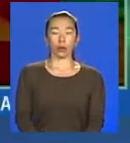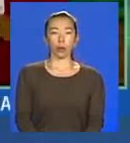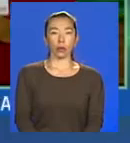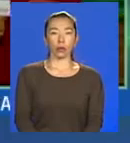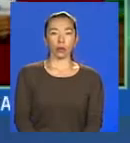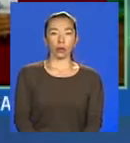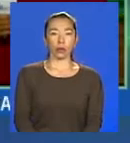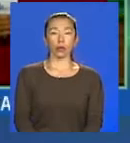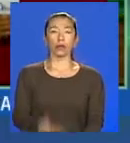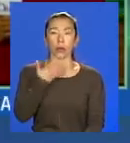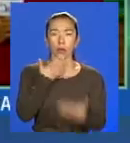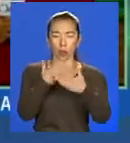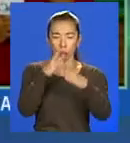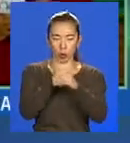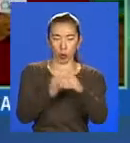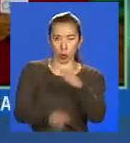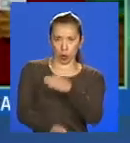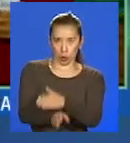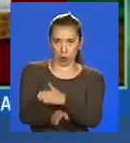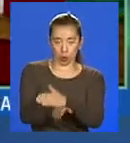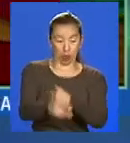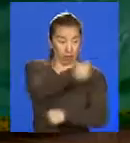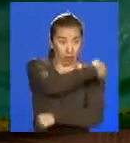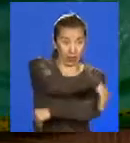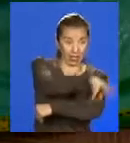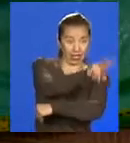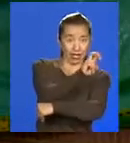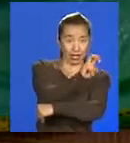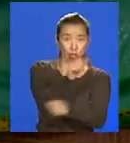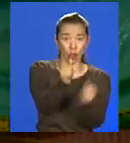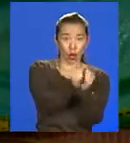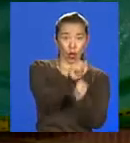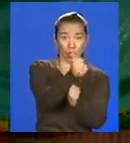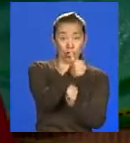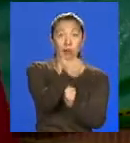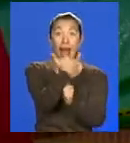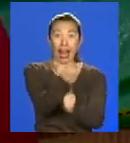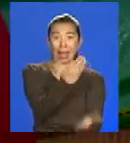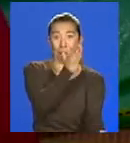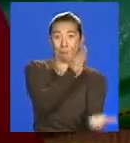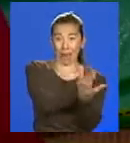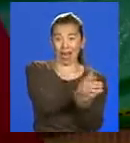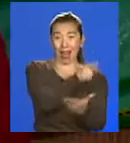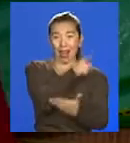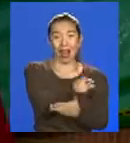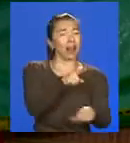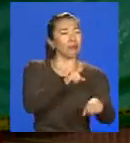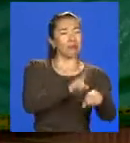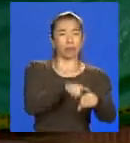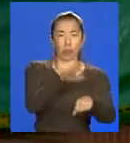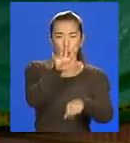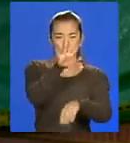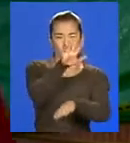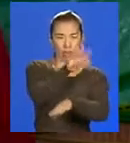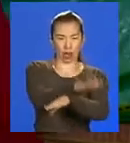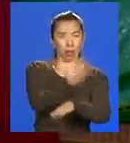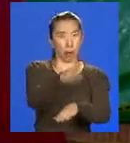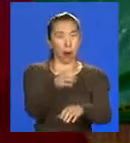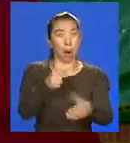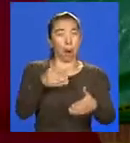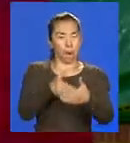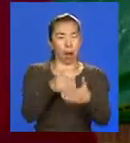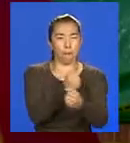Continuamos a esta hora en la calle 72 con carrera décima, donde ocurrieron los hechos a eso de las 4 de la tarde, y precisamente me acompaña